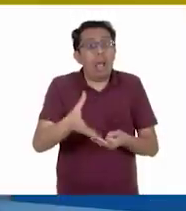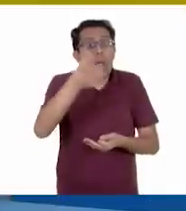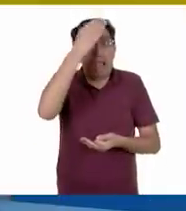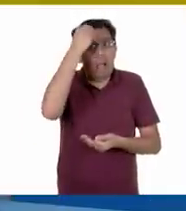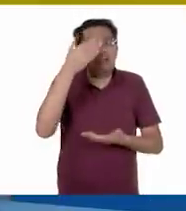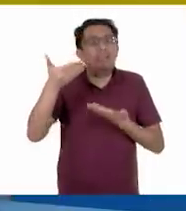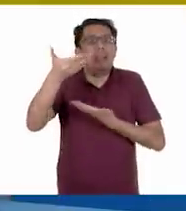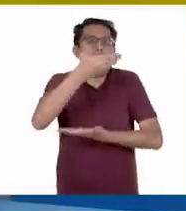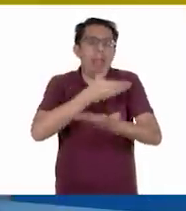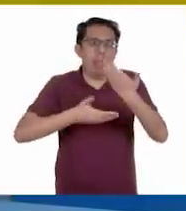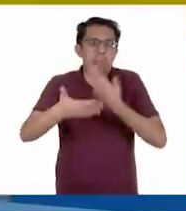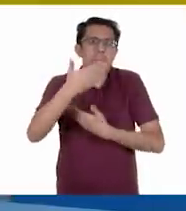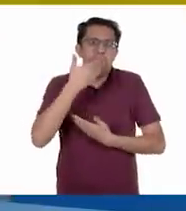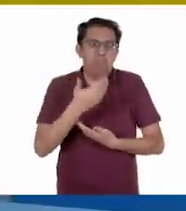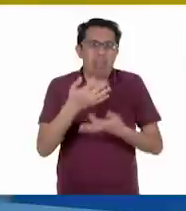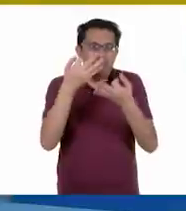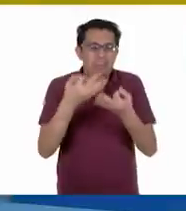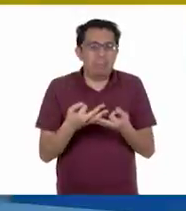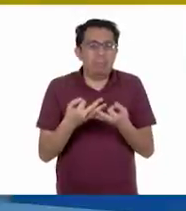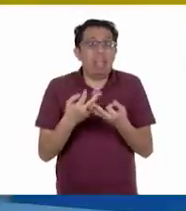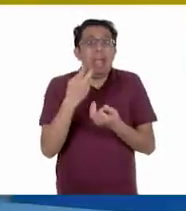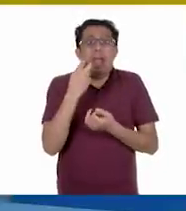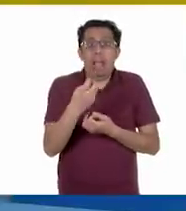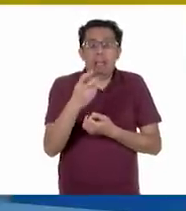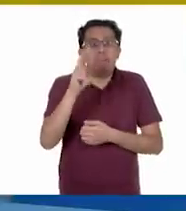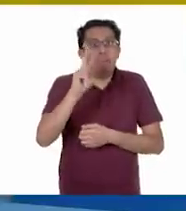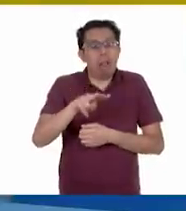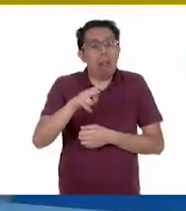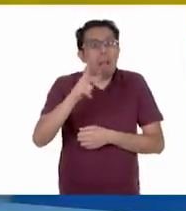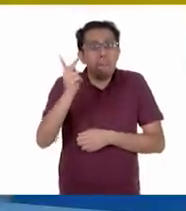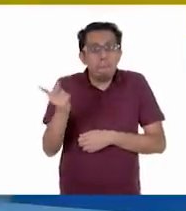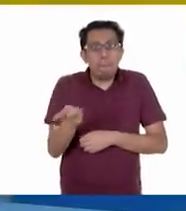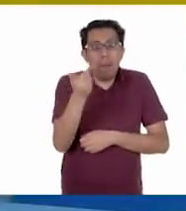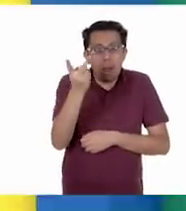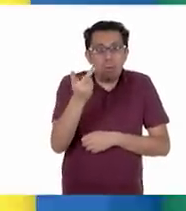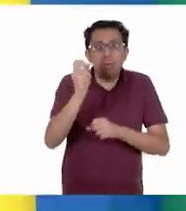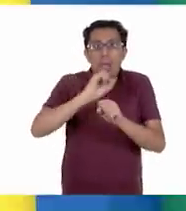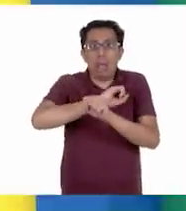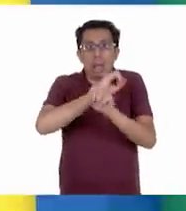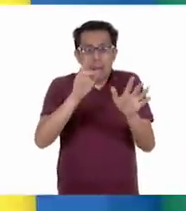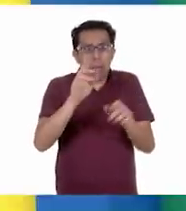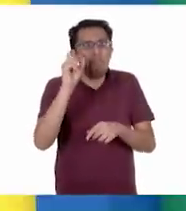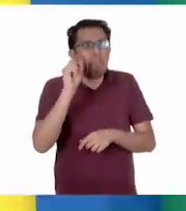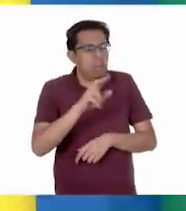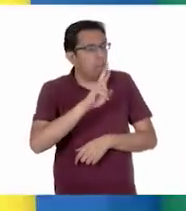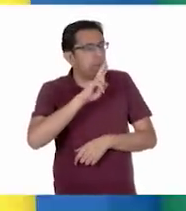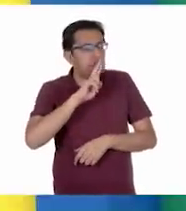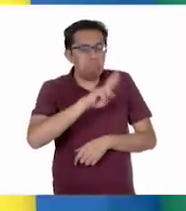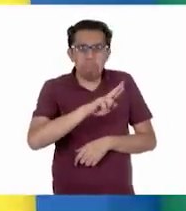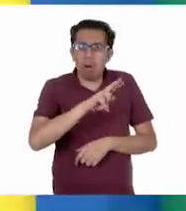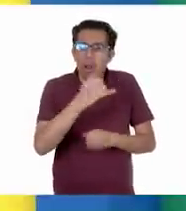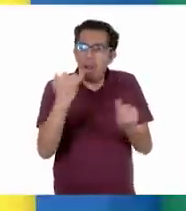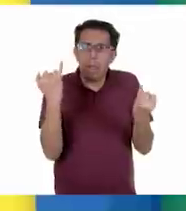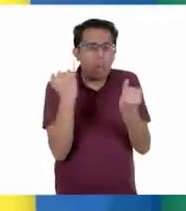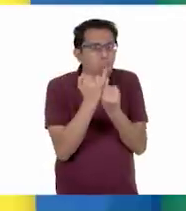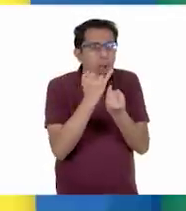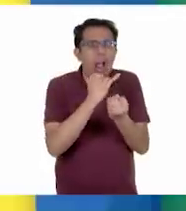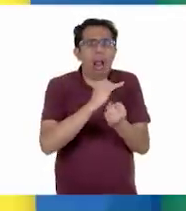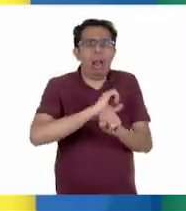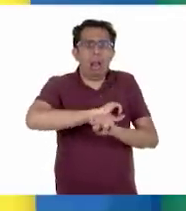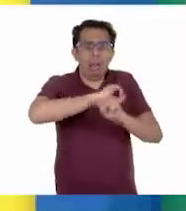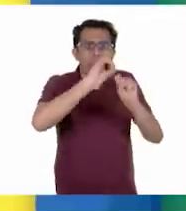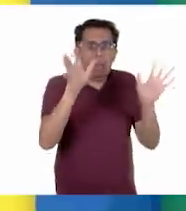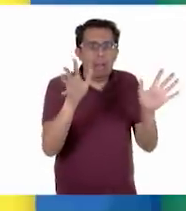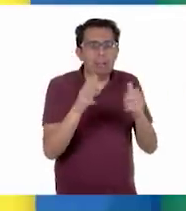Lo que tenemos entonces es una pregunta clara y su respectiva respuesta de una forma igual, pues bastante clara.